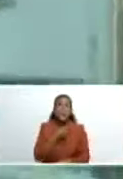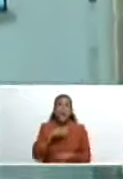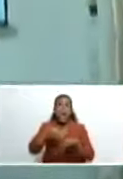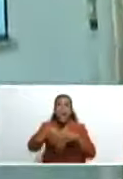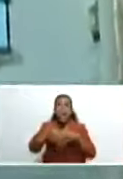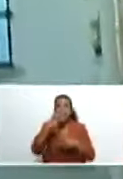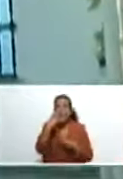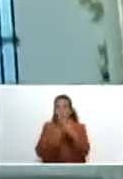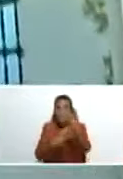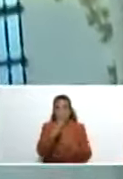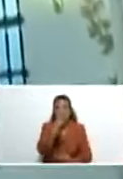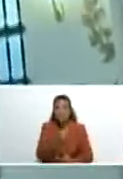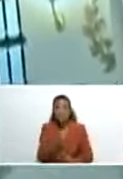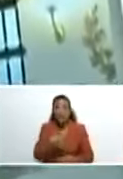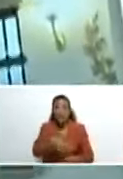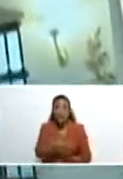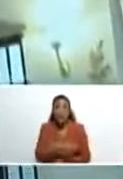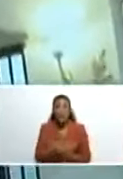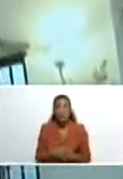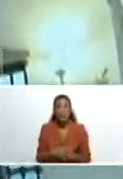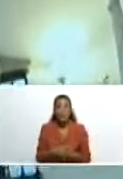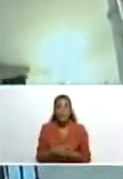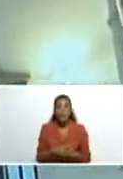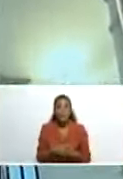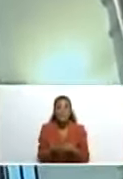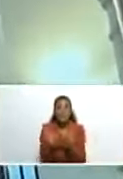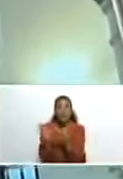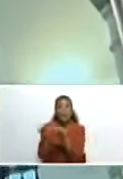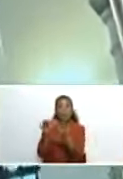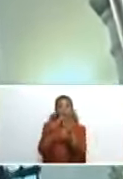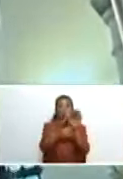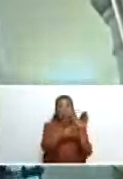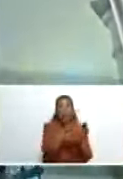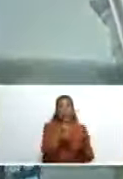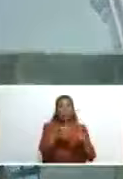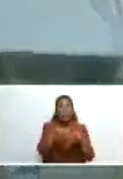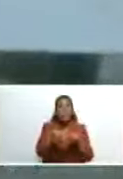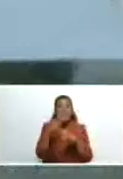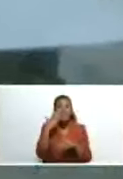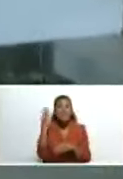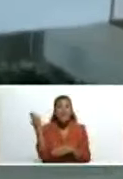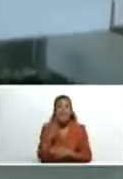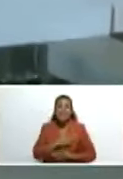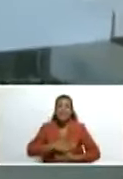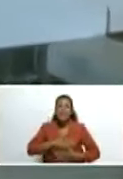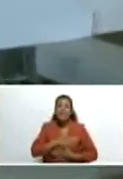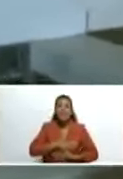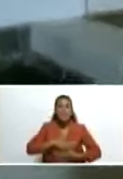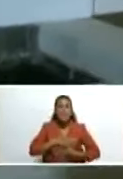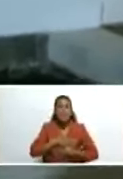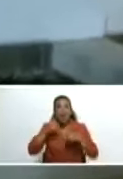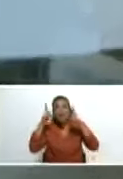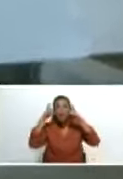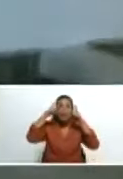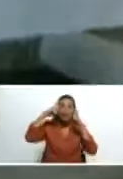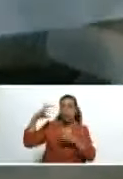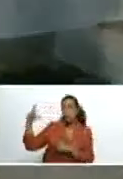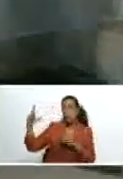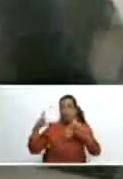niñas que vienen a este espacio, que tenemos acá esta réplica de palomo, donde los niños disfrutan tomándose